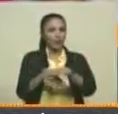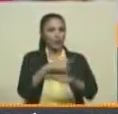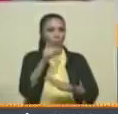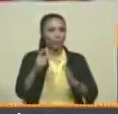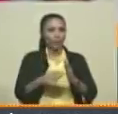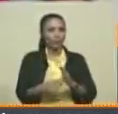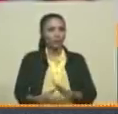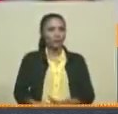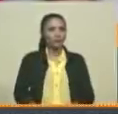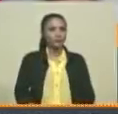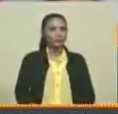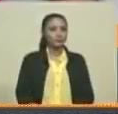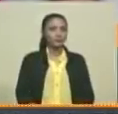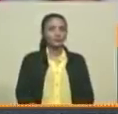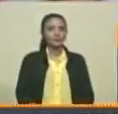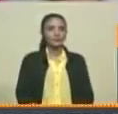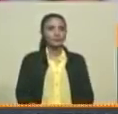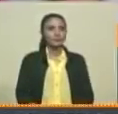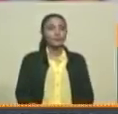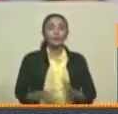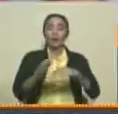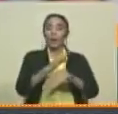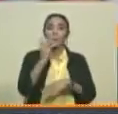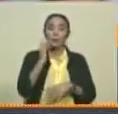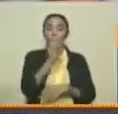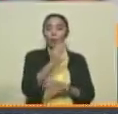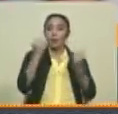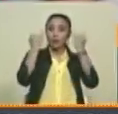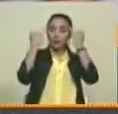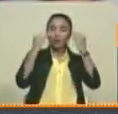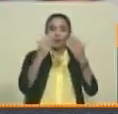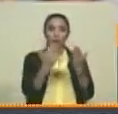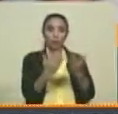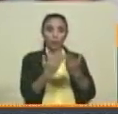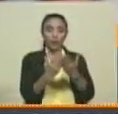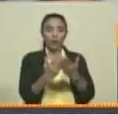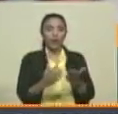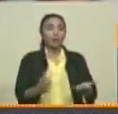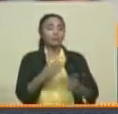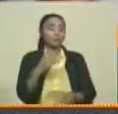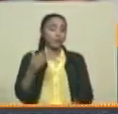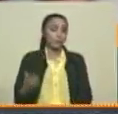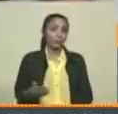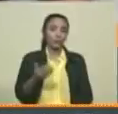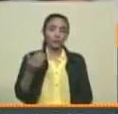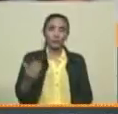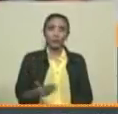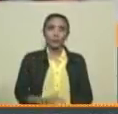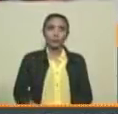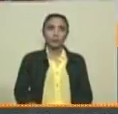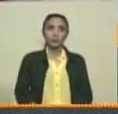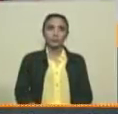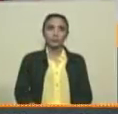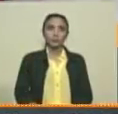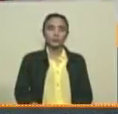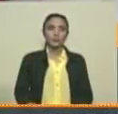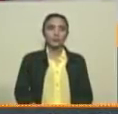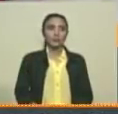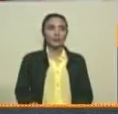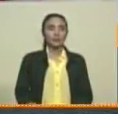Cuando los compañeros plantean el punto de las escuelas, ¿verdad? Es muy importante para